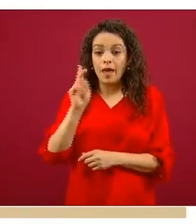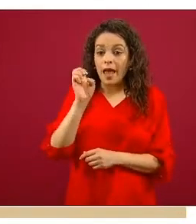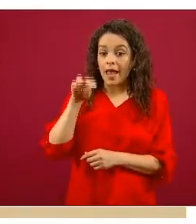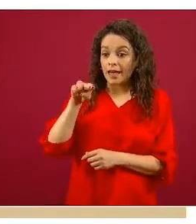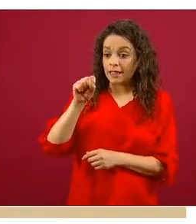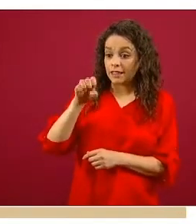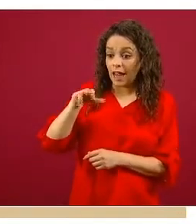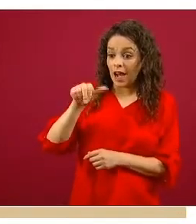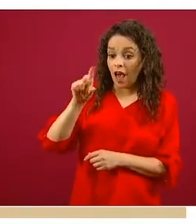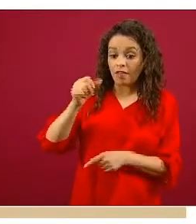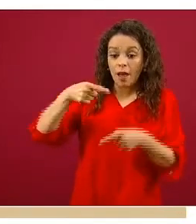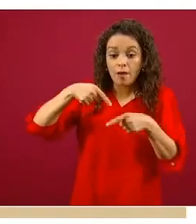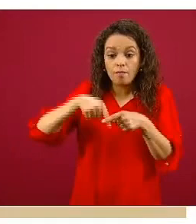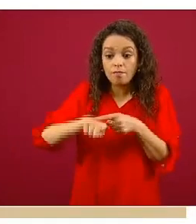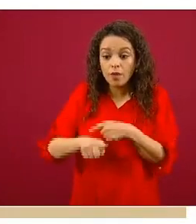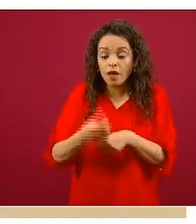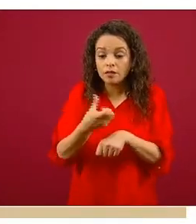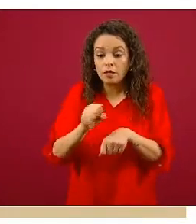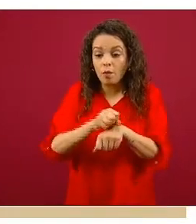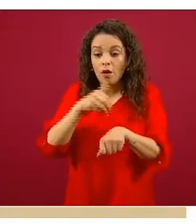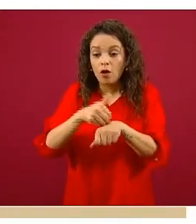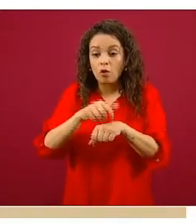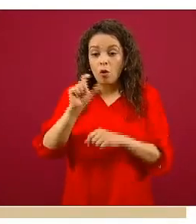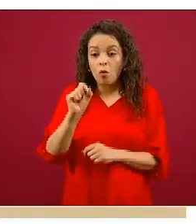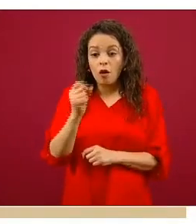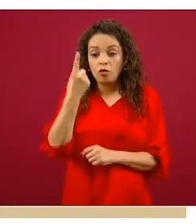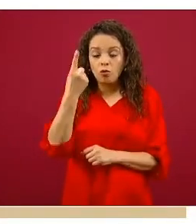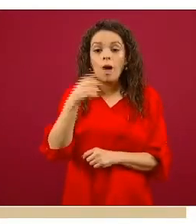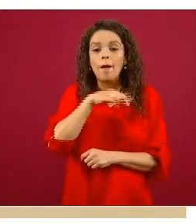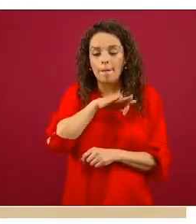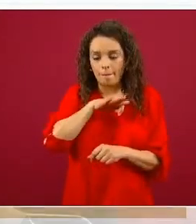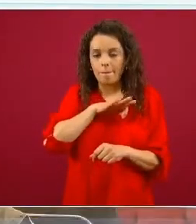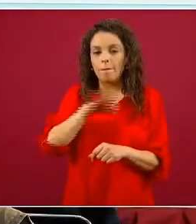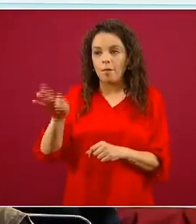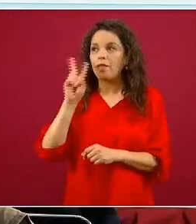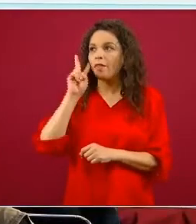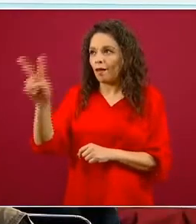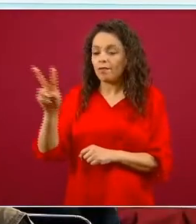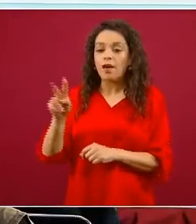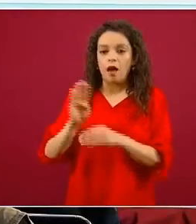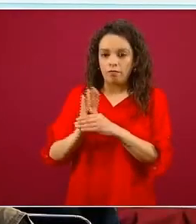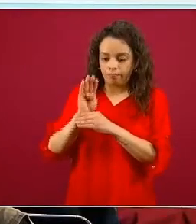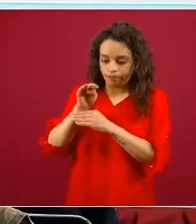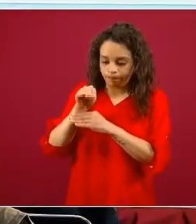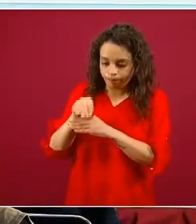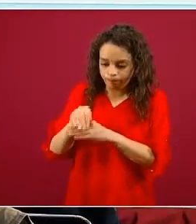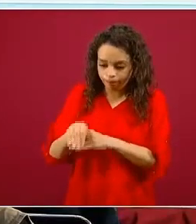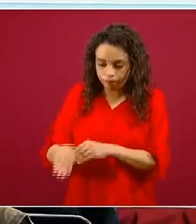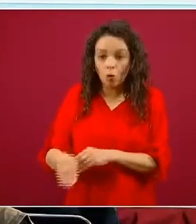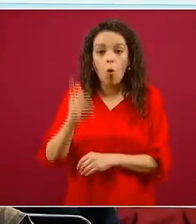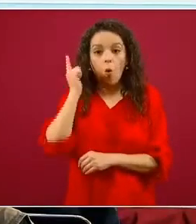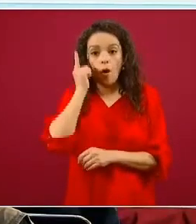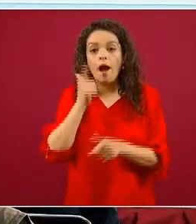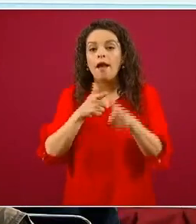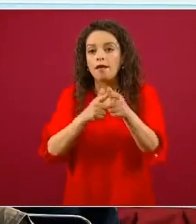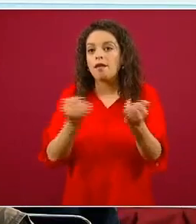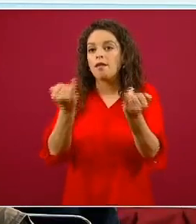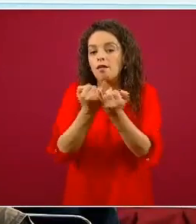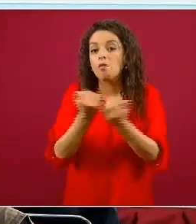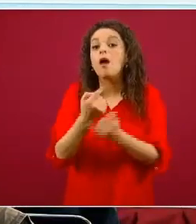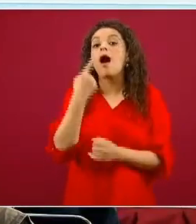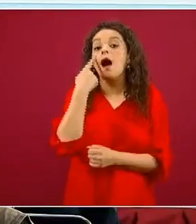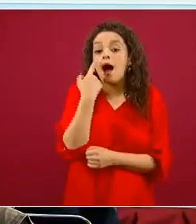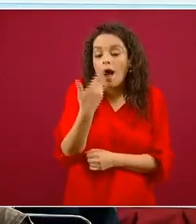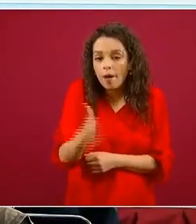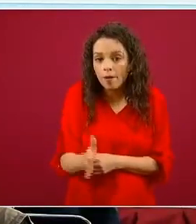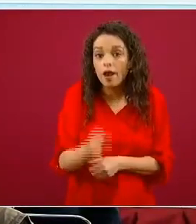ya a partir de la semana 21 una curva ascendente y vamos a ver cómo se mantiene ese comportamiento. Aquí el llamado